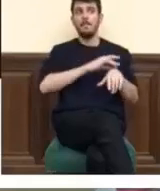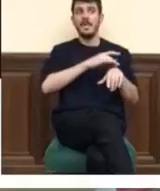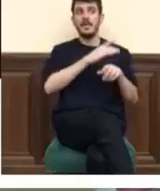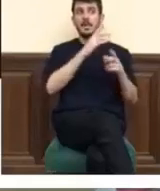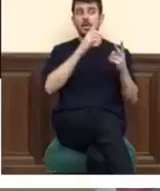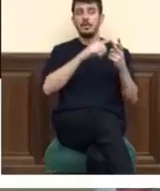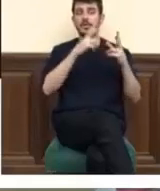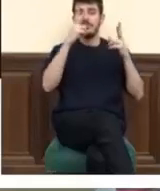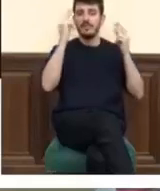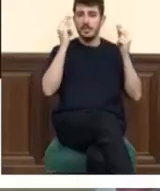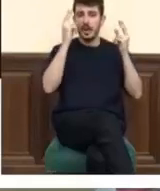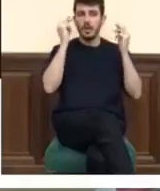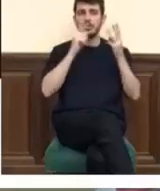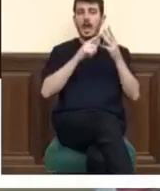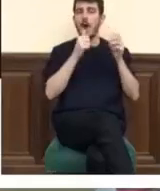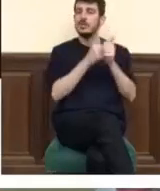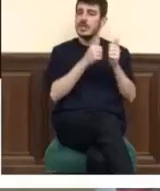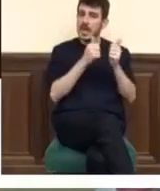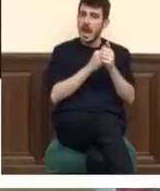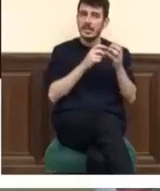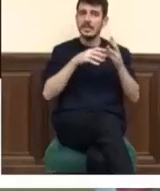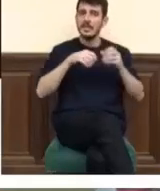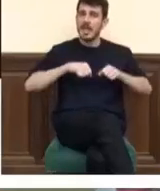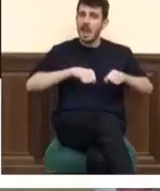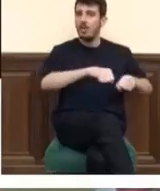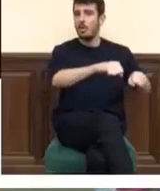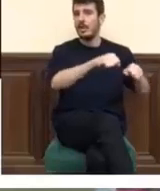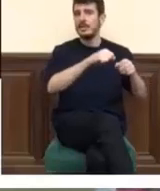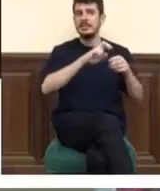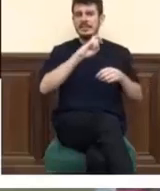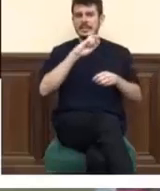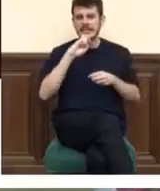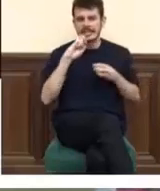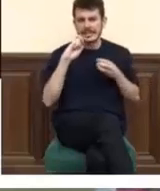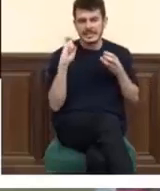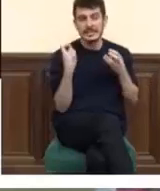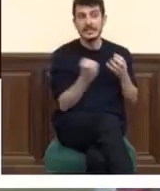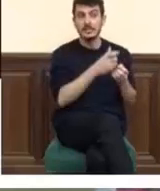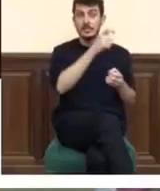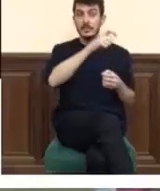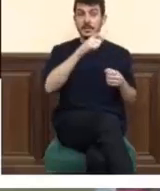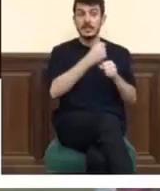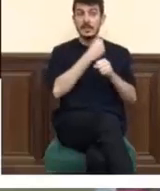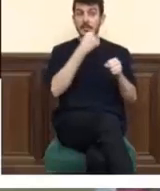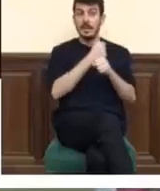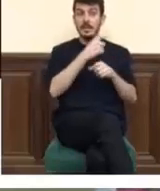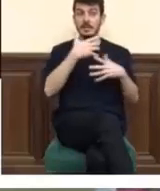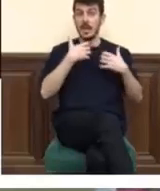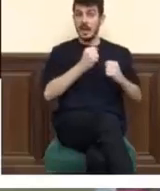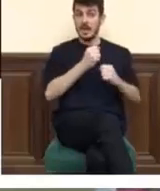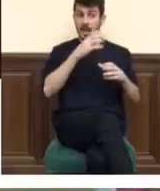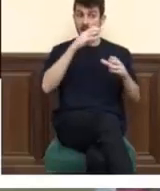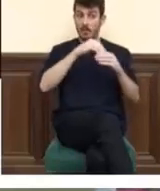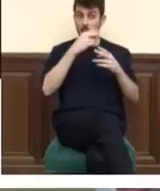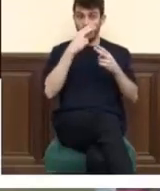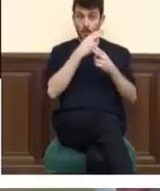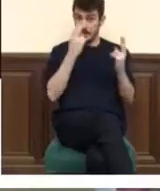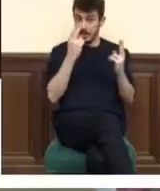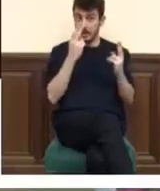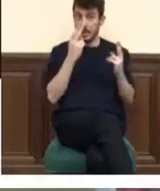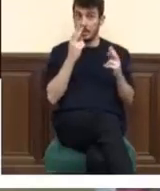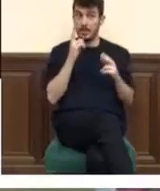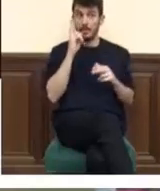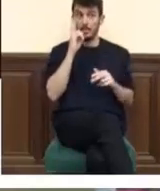enfermeros, enfermeras, auxiliares y celadores, etcétera, etcétera, además trabajadores de la sanidad pública,